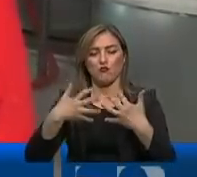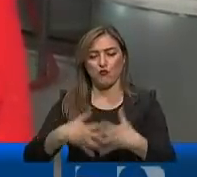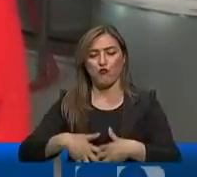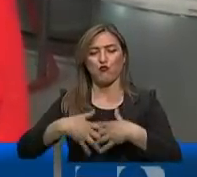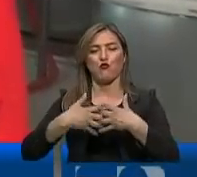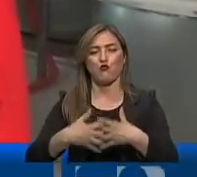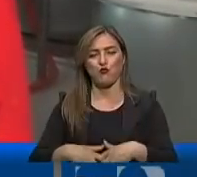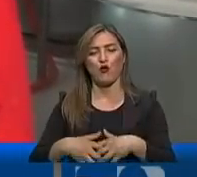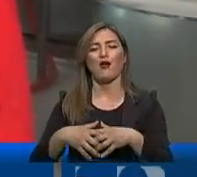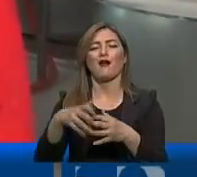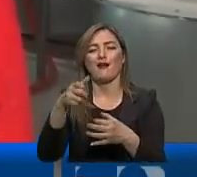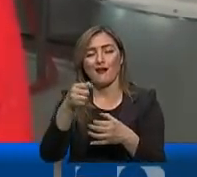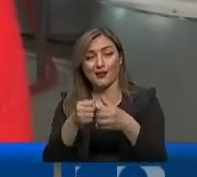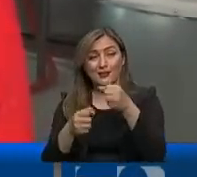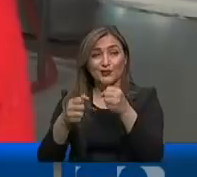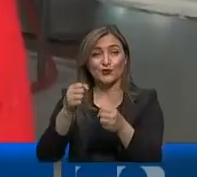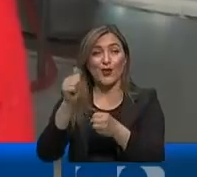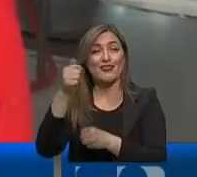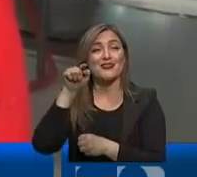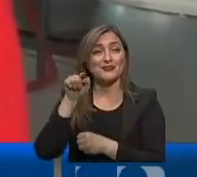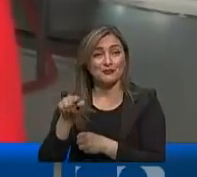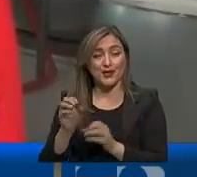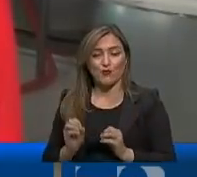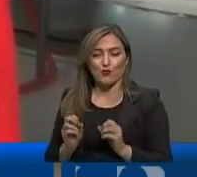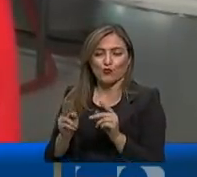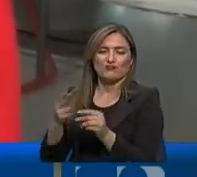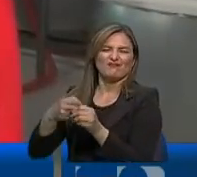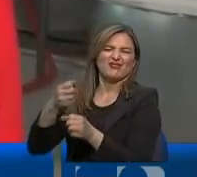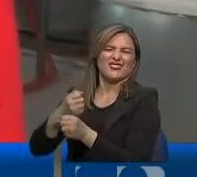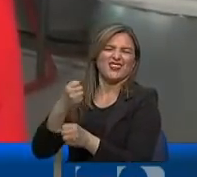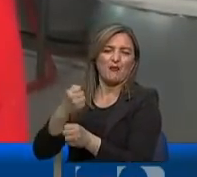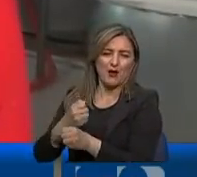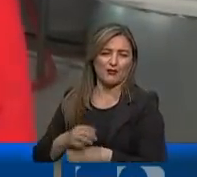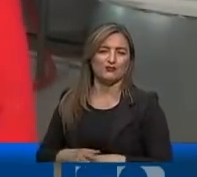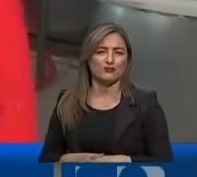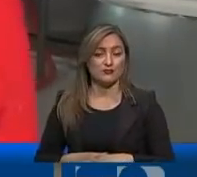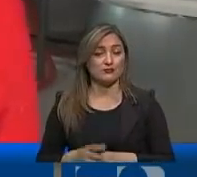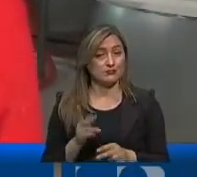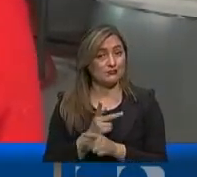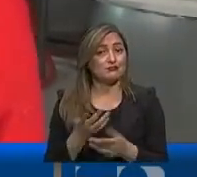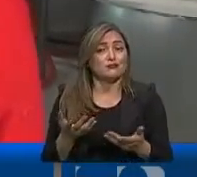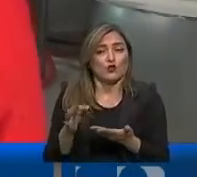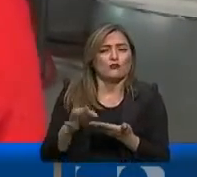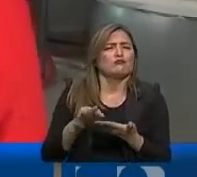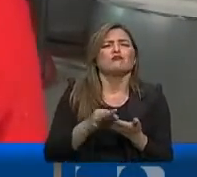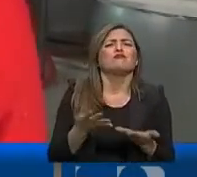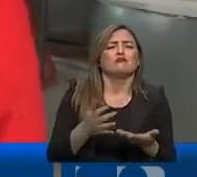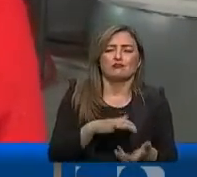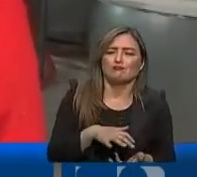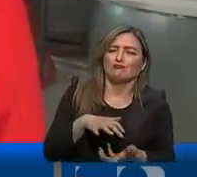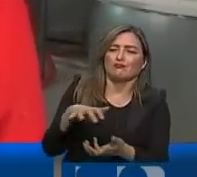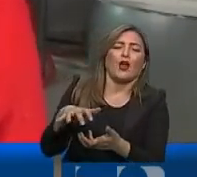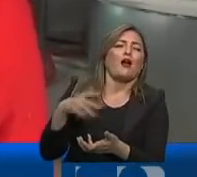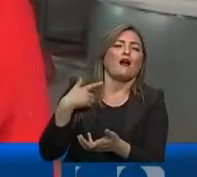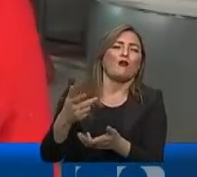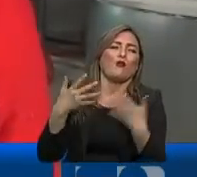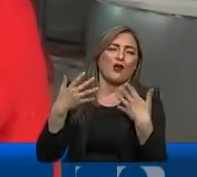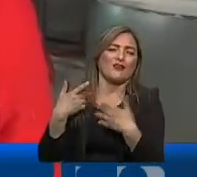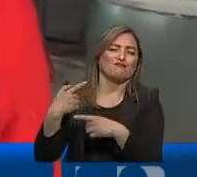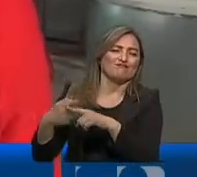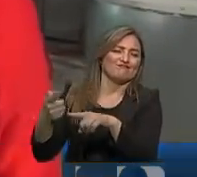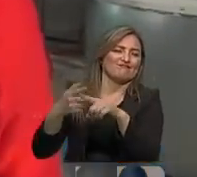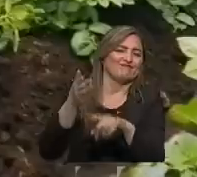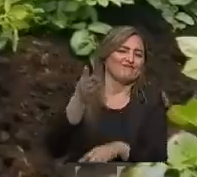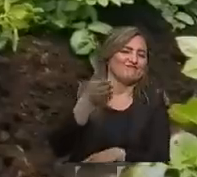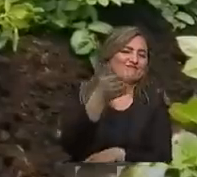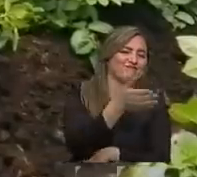procesadoras de lácteos, generando 10.000 fuentes de empleo. Los productos desde este cantón van hasta Guayaquil y otras ciudades del país. Les